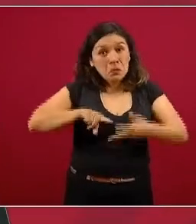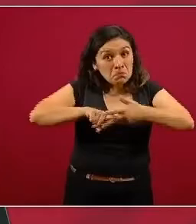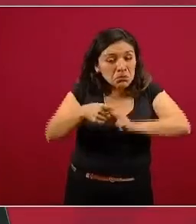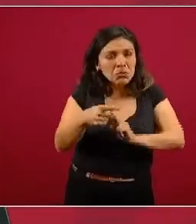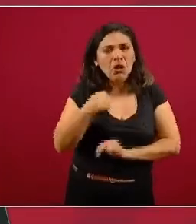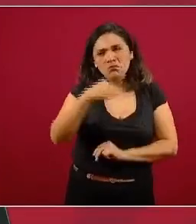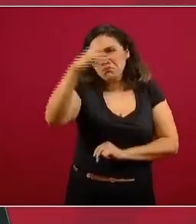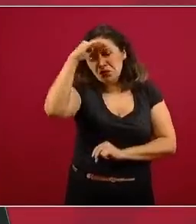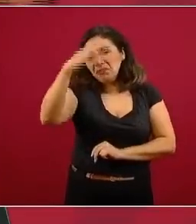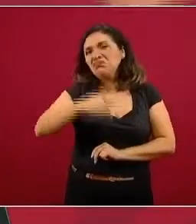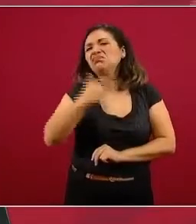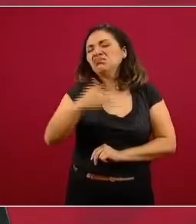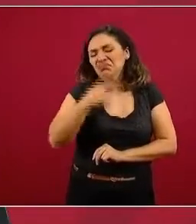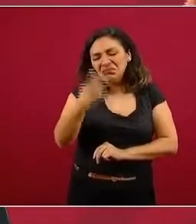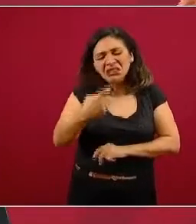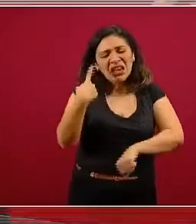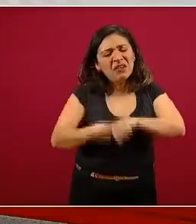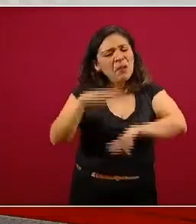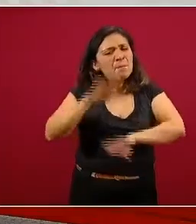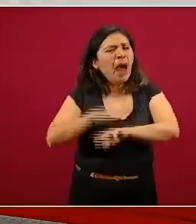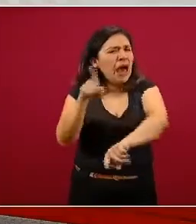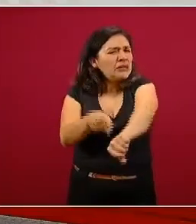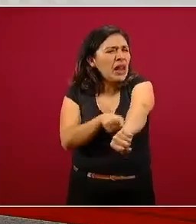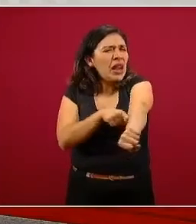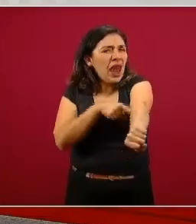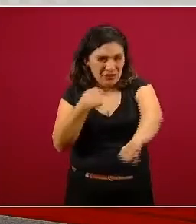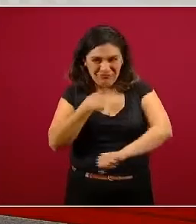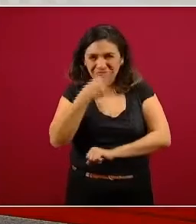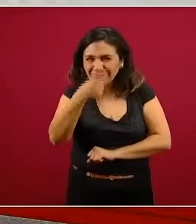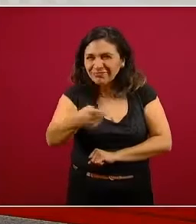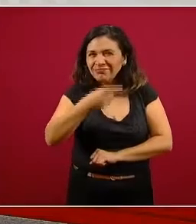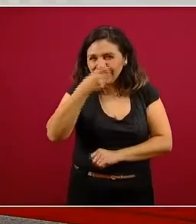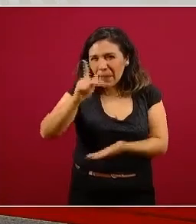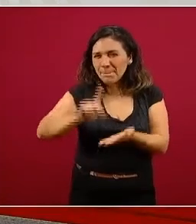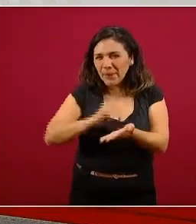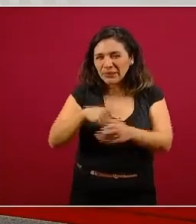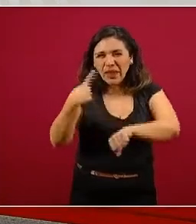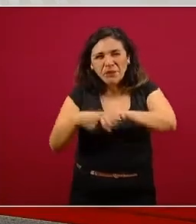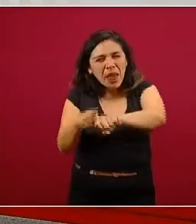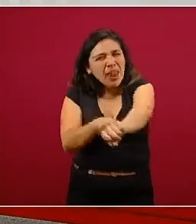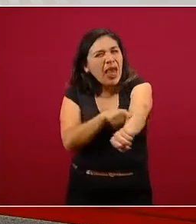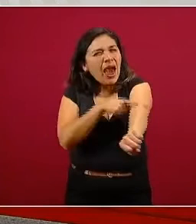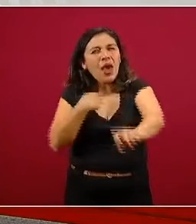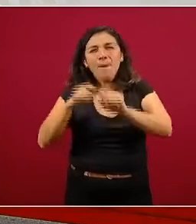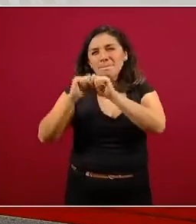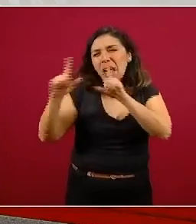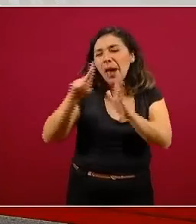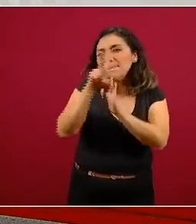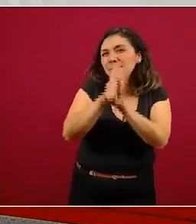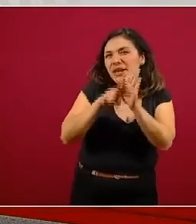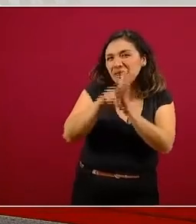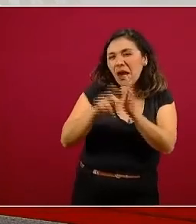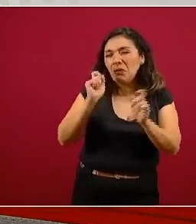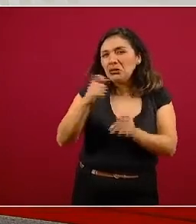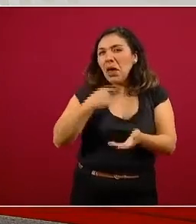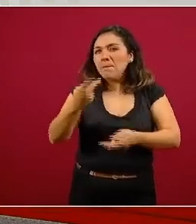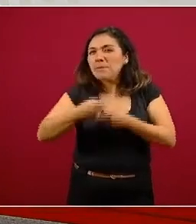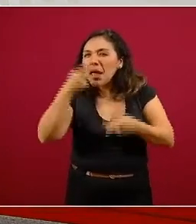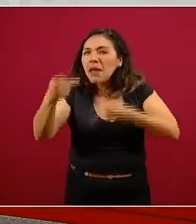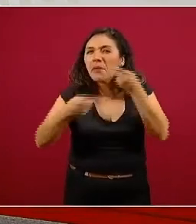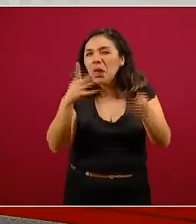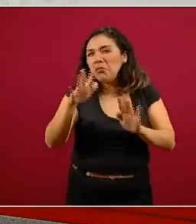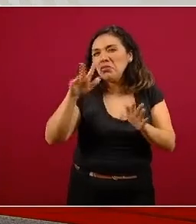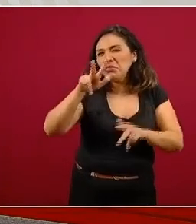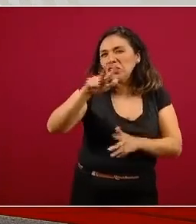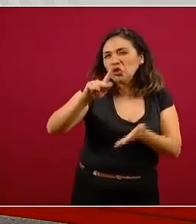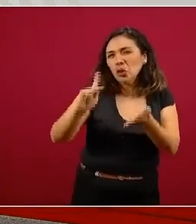la expectativa de una epidemia larga. ¿Se acuerdan que hemos hablado de la epidemia larga? Pusimos un video donde reprodujimos las 18 ocasiones en